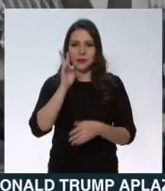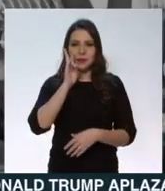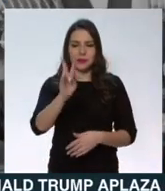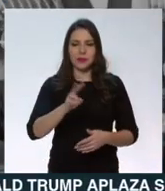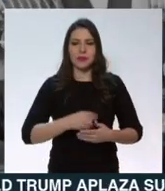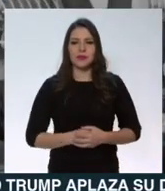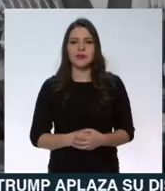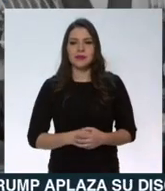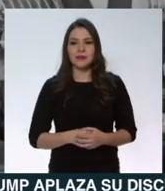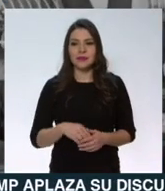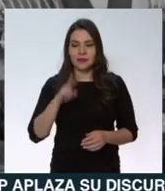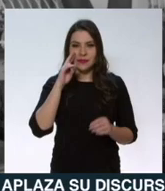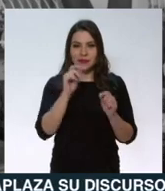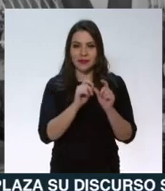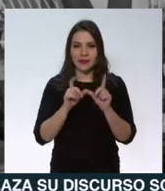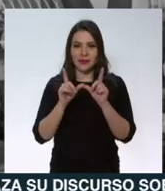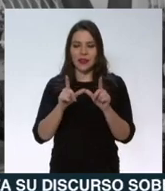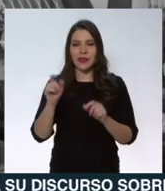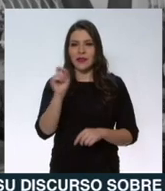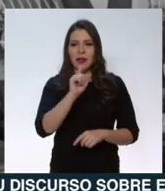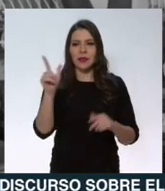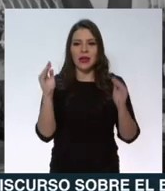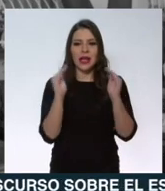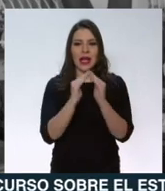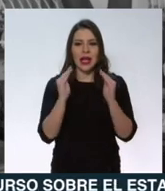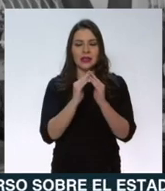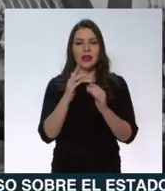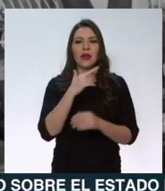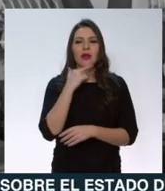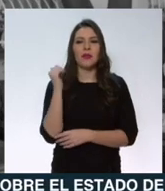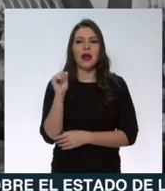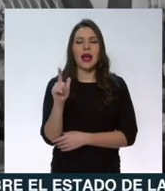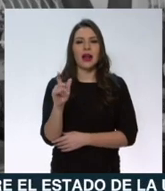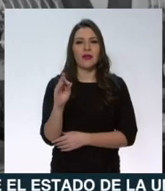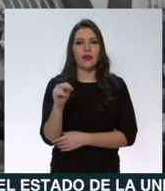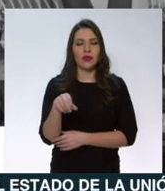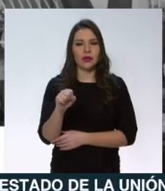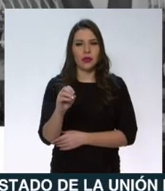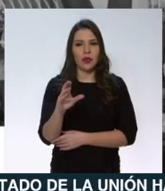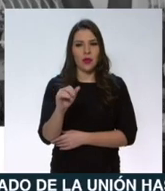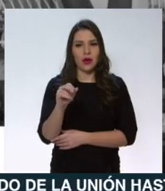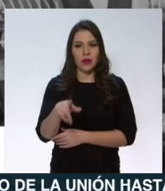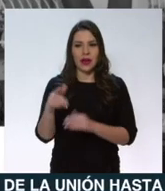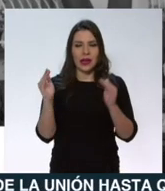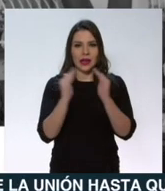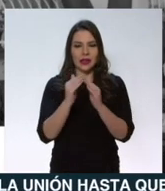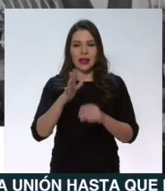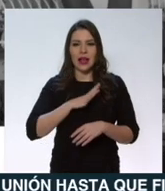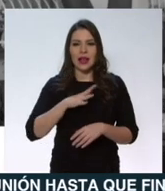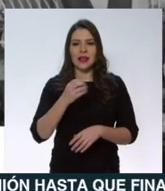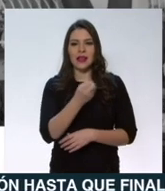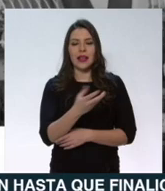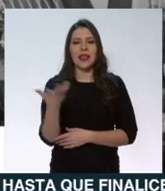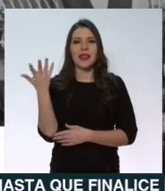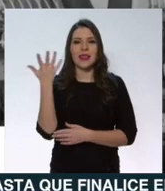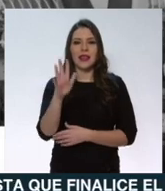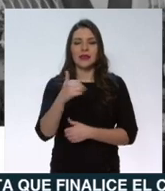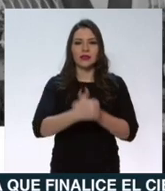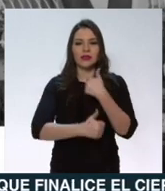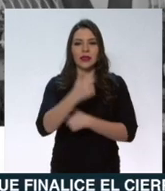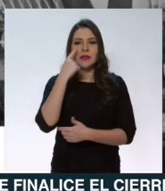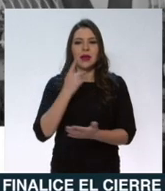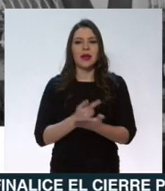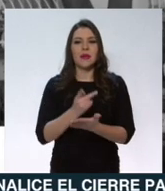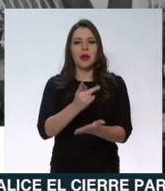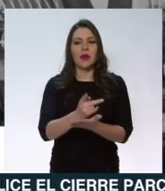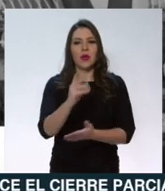Esta es la famosa casa de la película Roma del cineasta mexicano Alfonso Cuarón, la cual ha obtenido 10 nominaciones para el premio